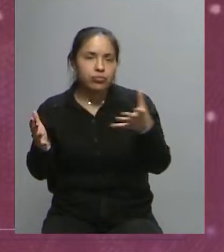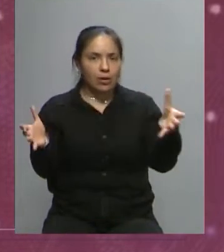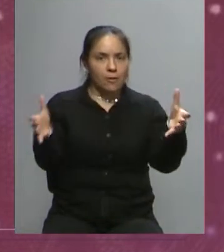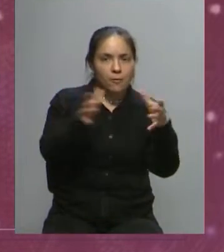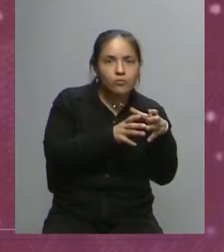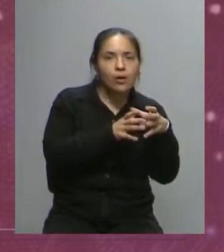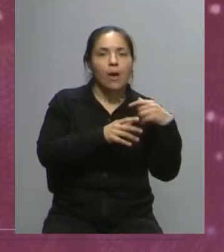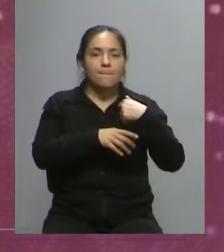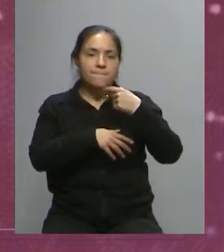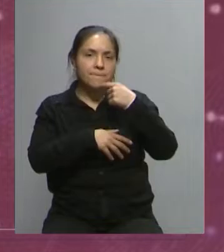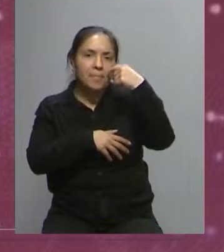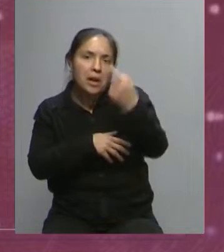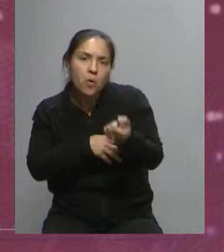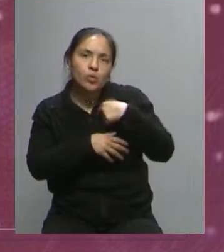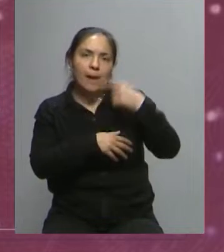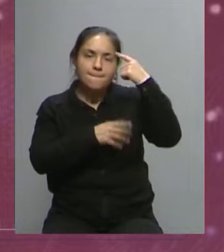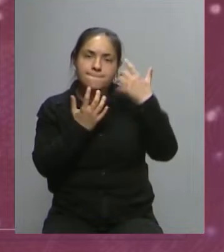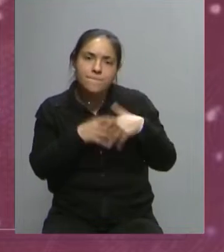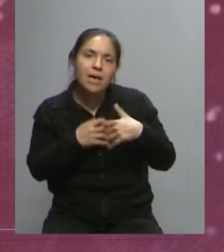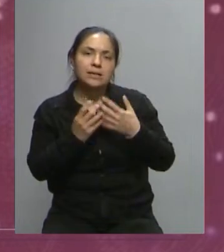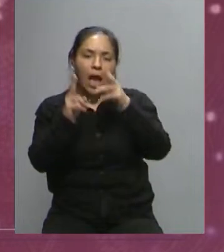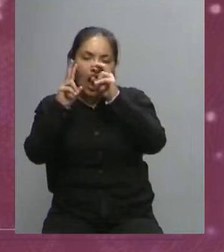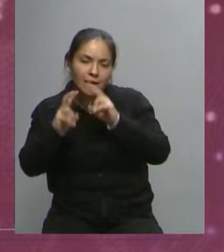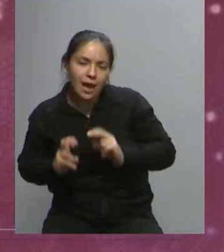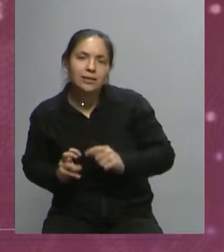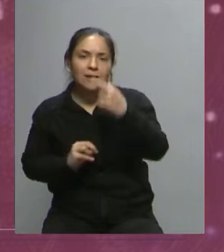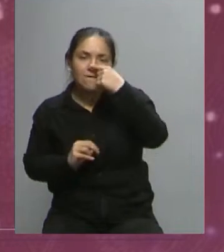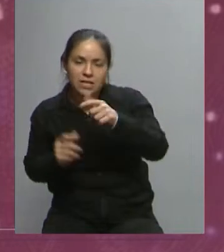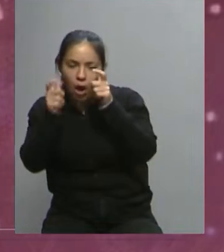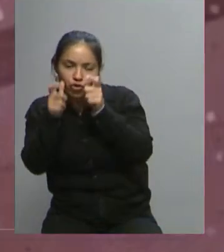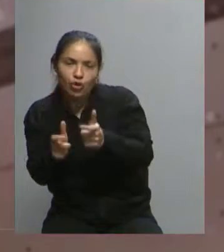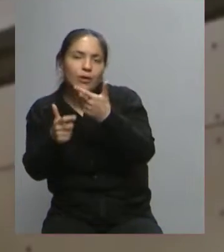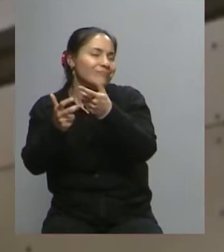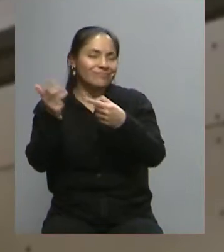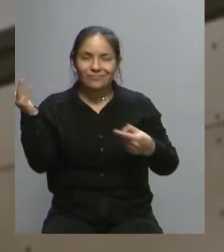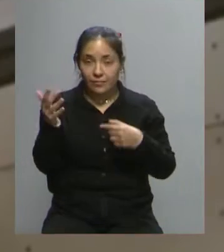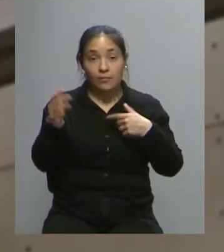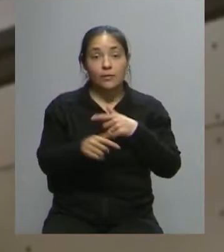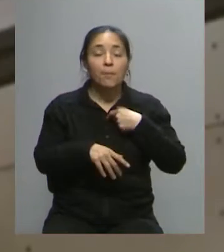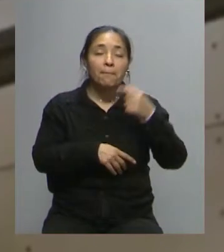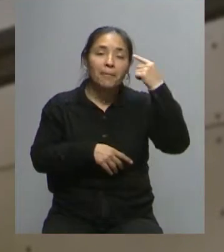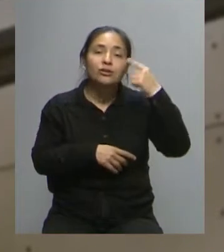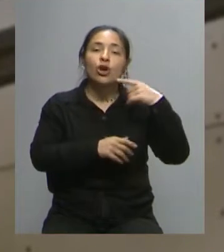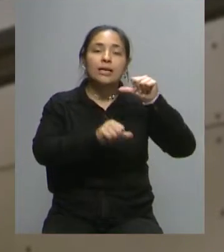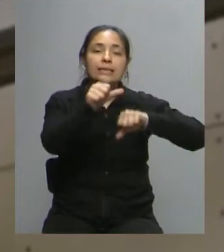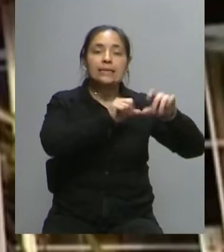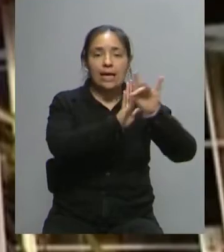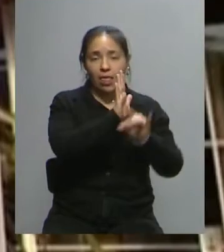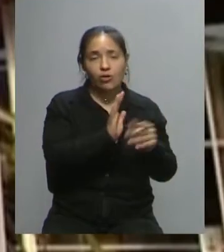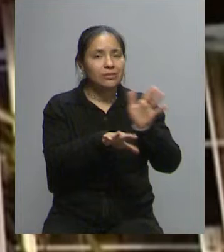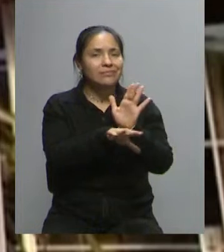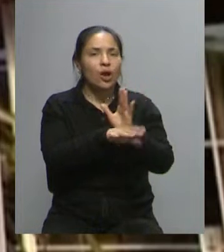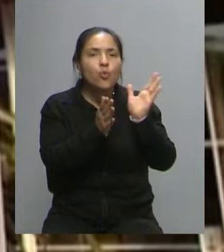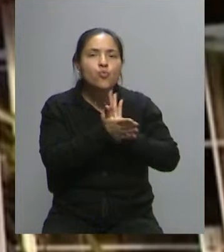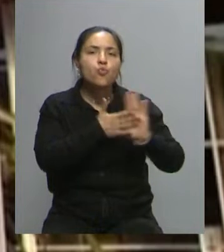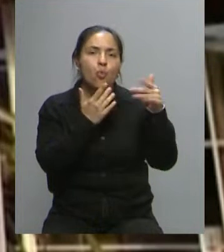volver todo el proceso de vuelta de una forma muy iterativa. Entonces ahí es donde yo creo que la ciencia de datos tiene algo nuevo para decir como una etapa superadora